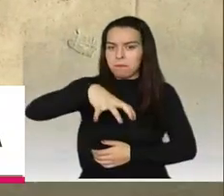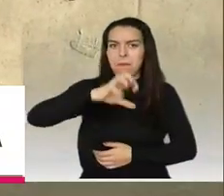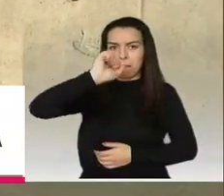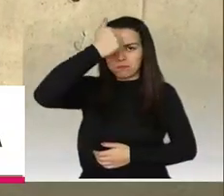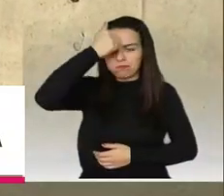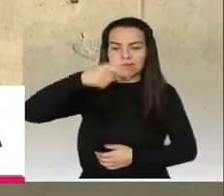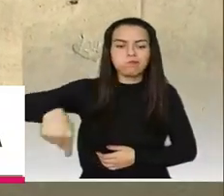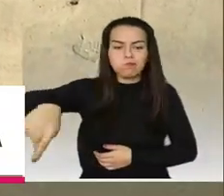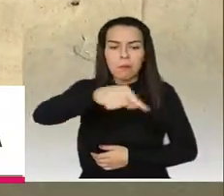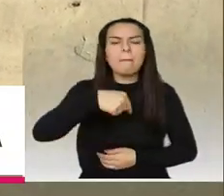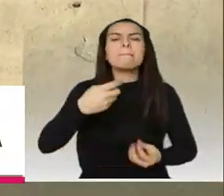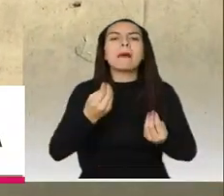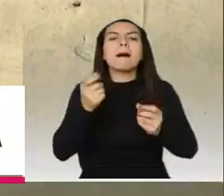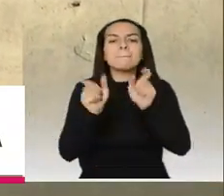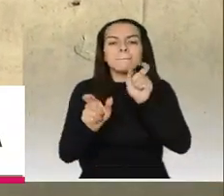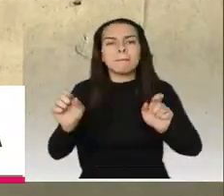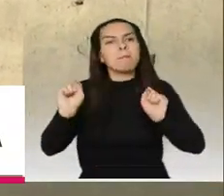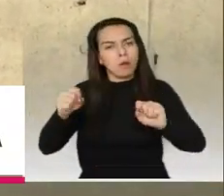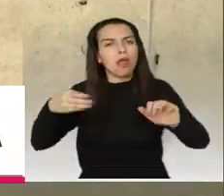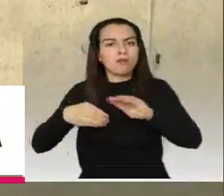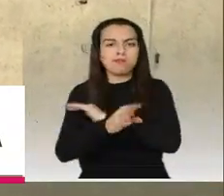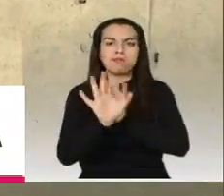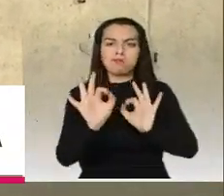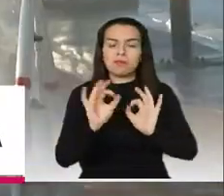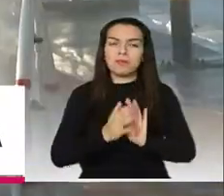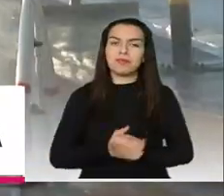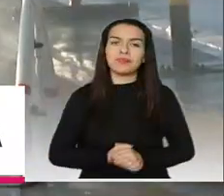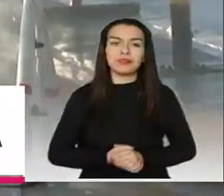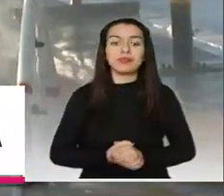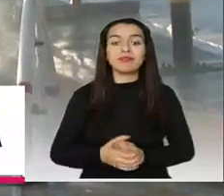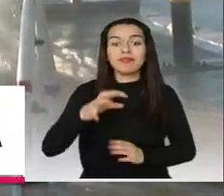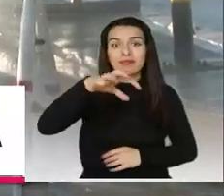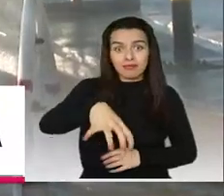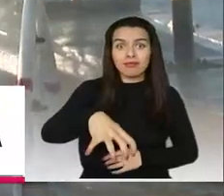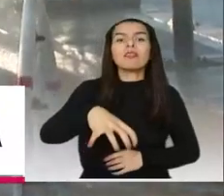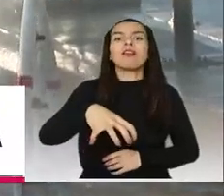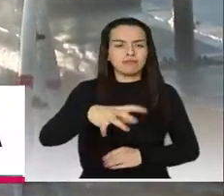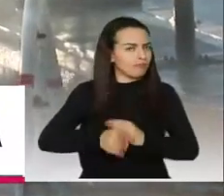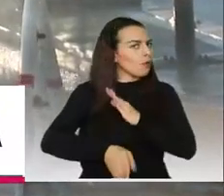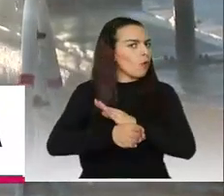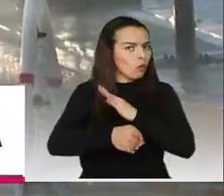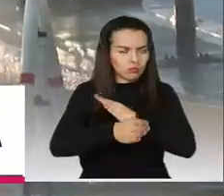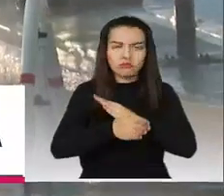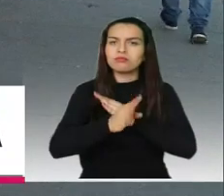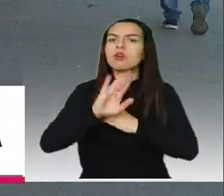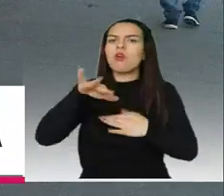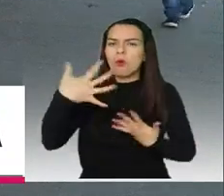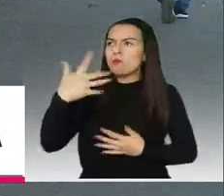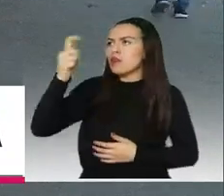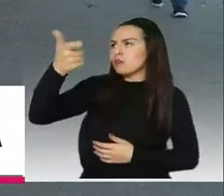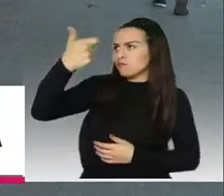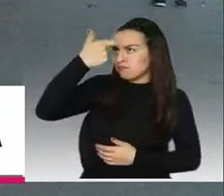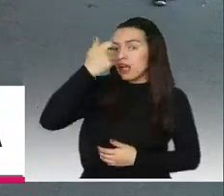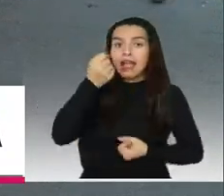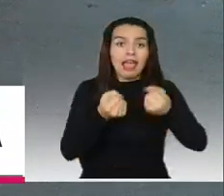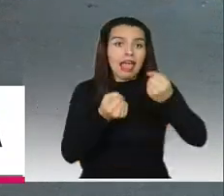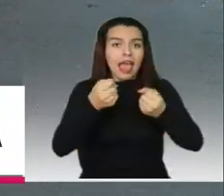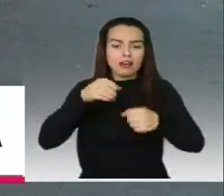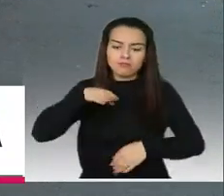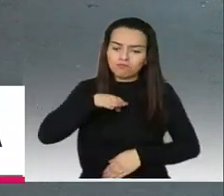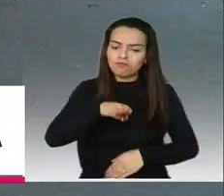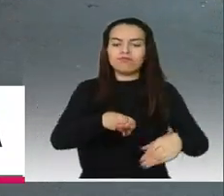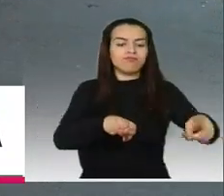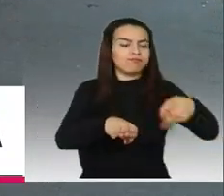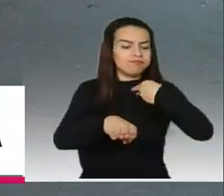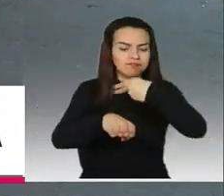eso. Corabastos continuará con la toma de temperatura al ingreso, desinfección de carros y camiones, campañas de autocuidado, lavamanos sin